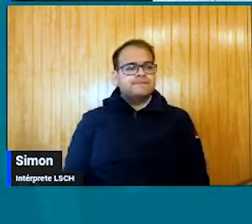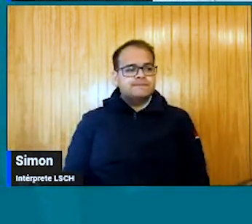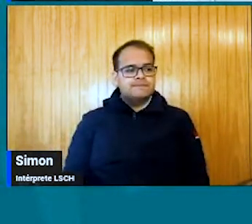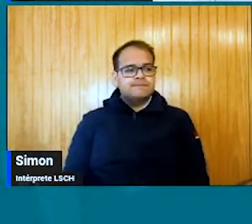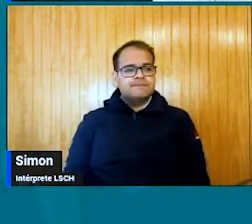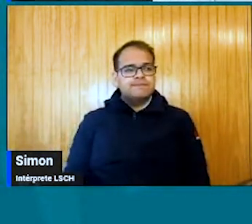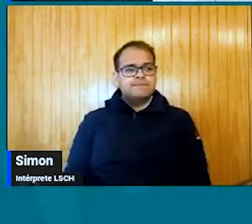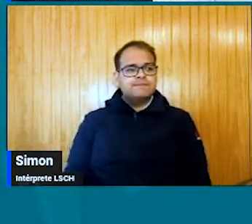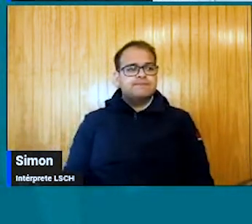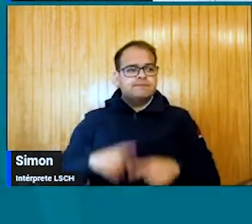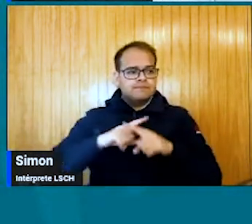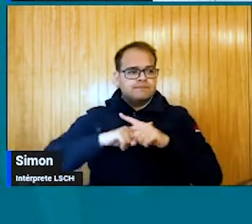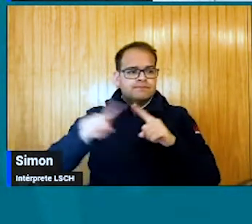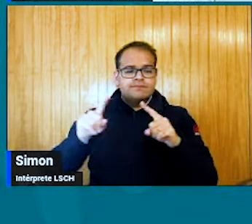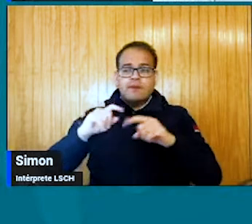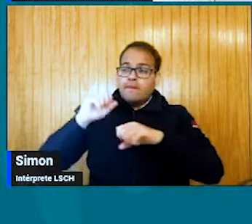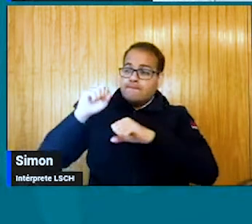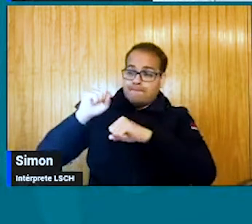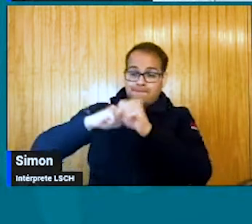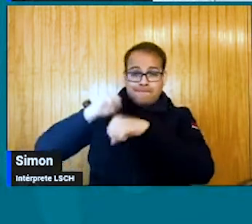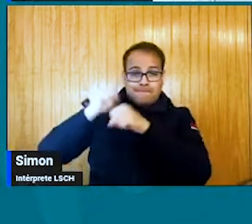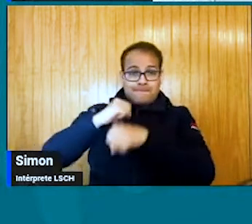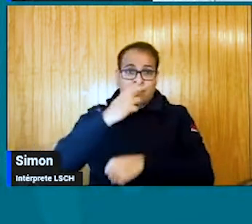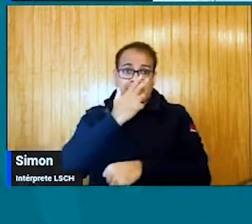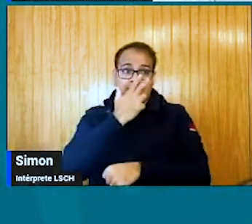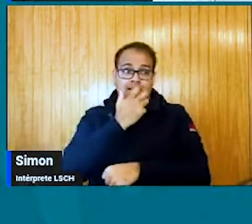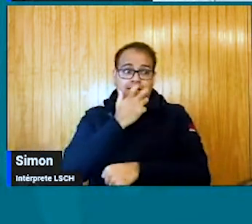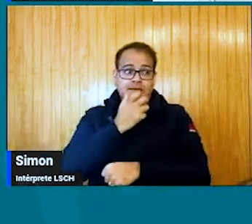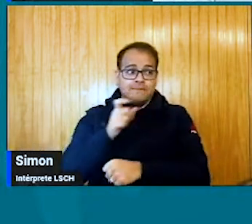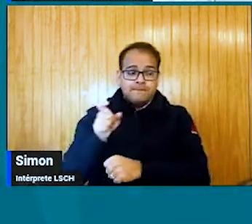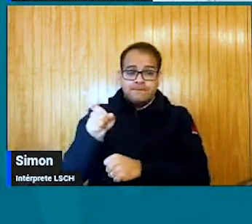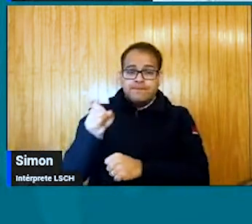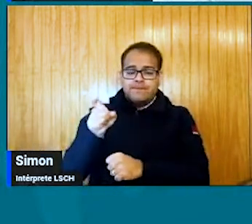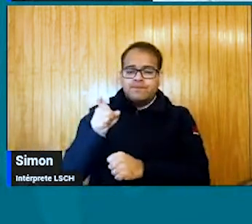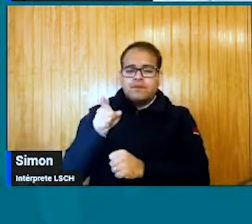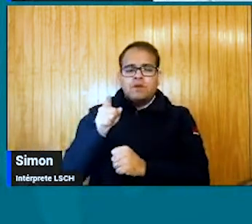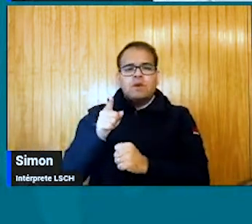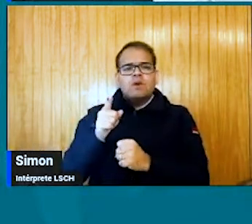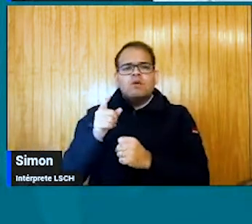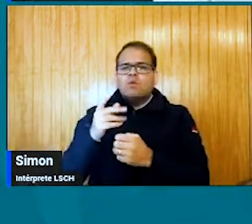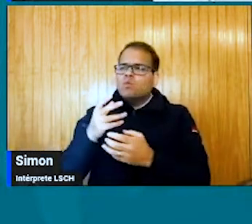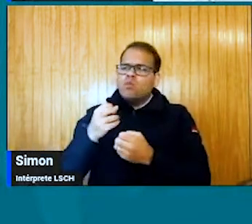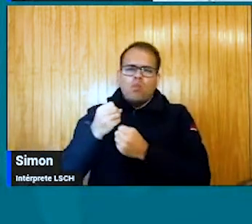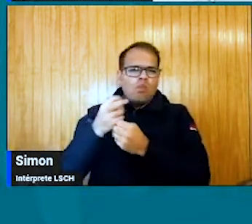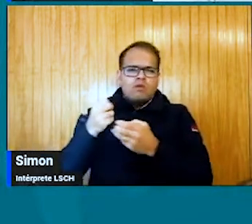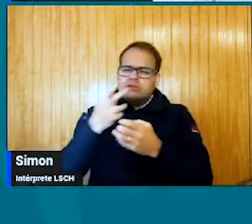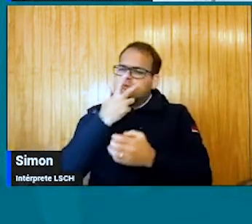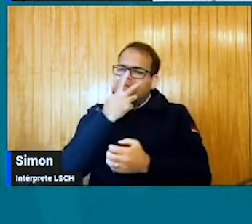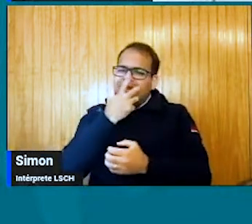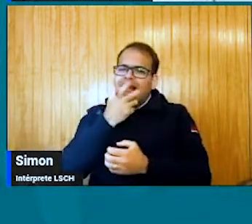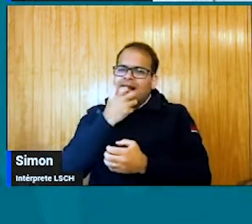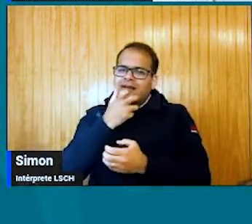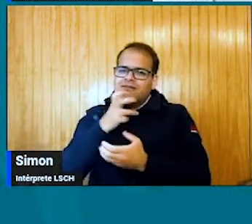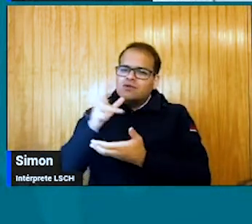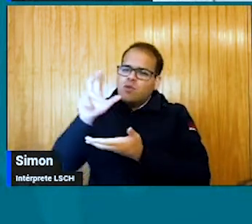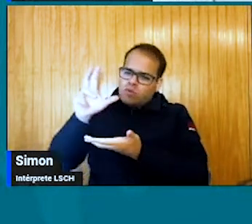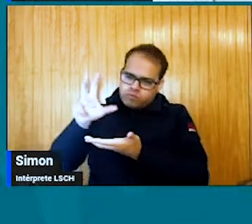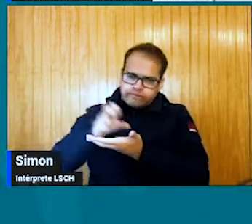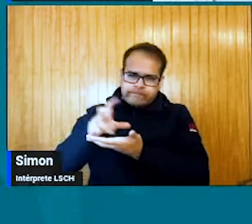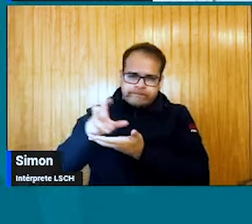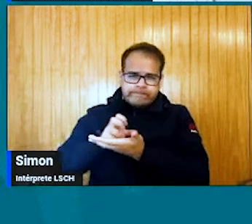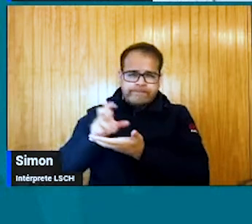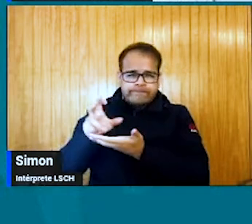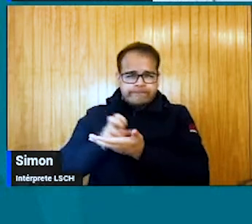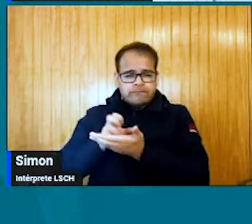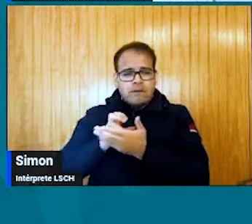Las máquinas a gas tienen un consumo alto de gas. Por lo tanto, siempre usarlas con